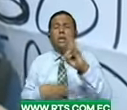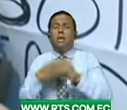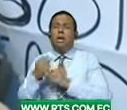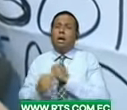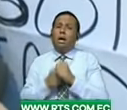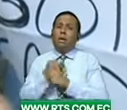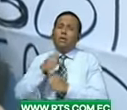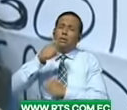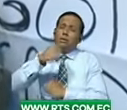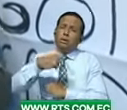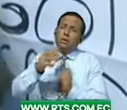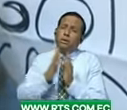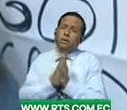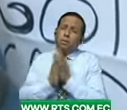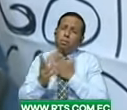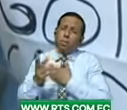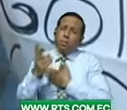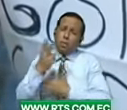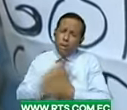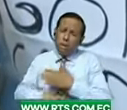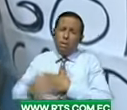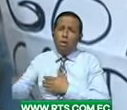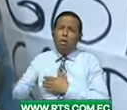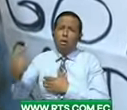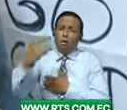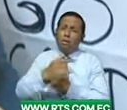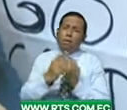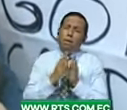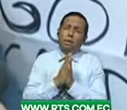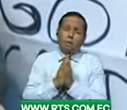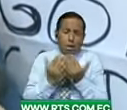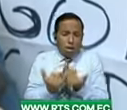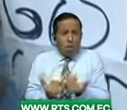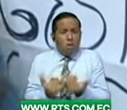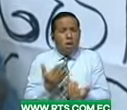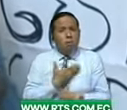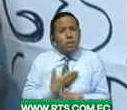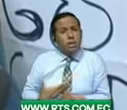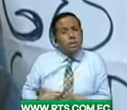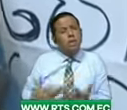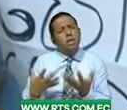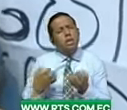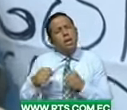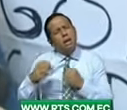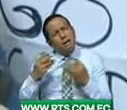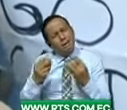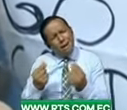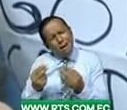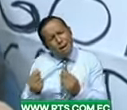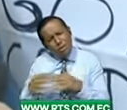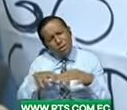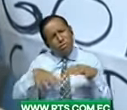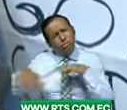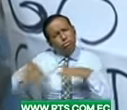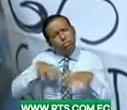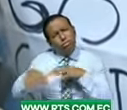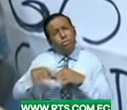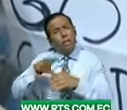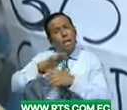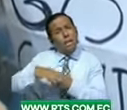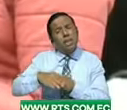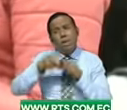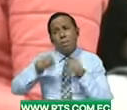mi hijo regrese sano y salvo. Es por eso que estamos aquí, para pedir al presidente que se gestione lo pronto con la Cancillería para que ellos puedan regresar